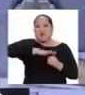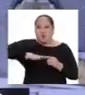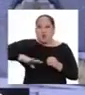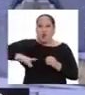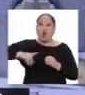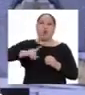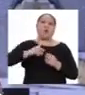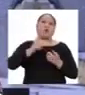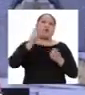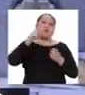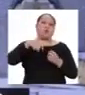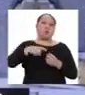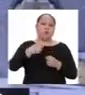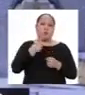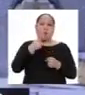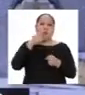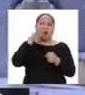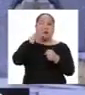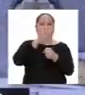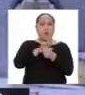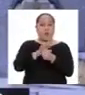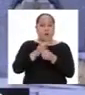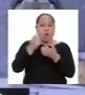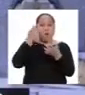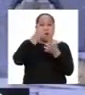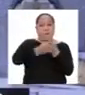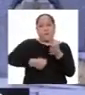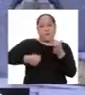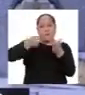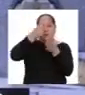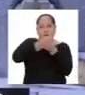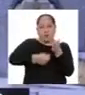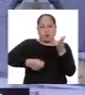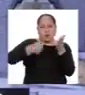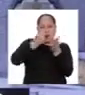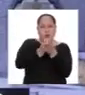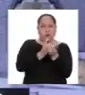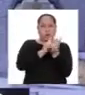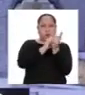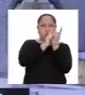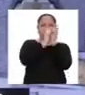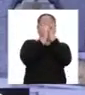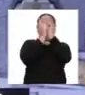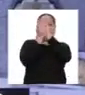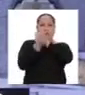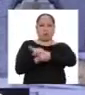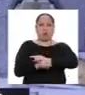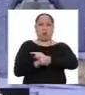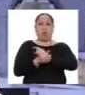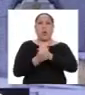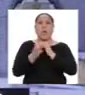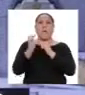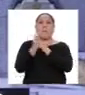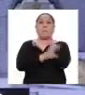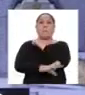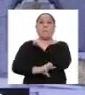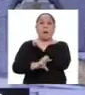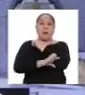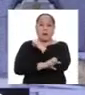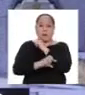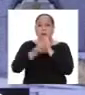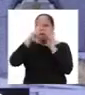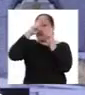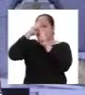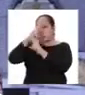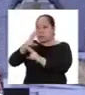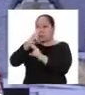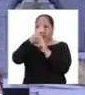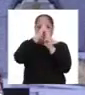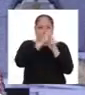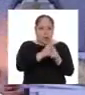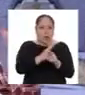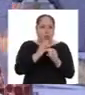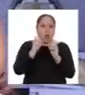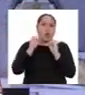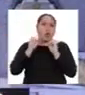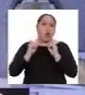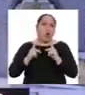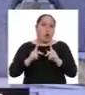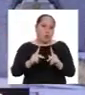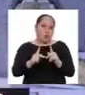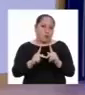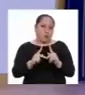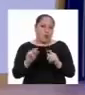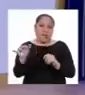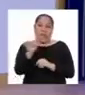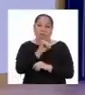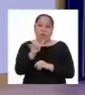nos comprometamos a esforzarnos por convertirnos en un país donde haya tanto respeto y oportunidades como